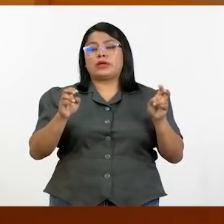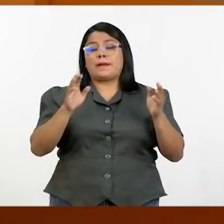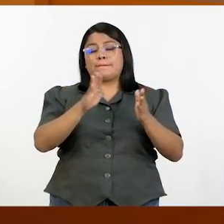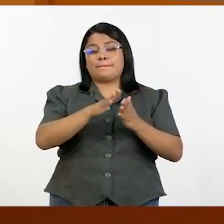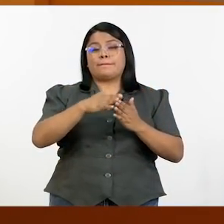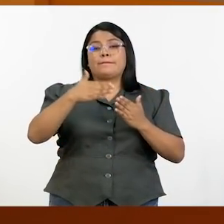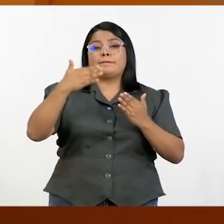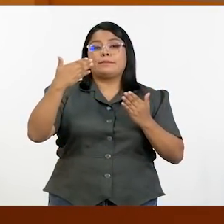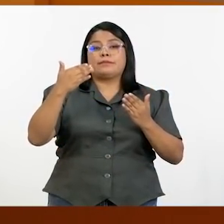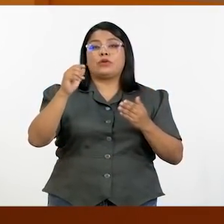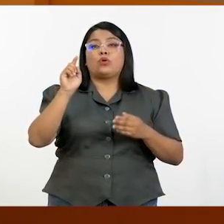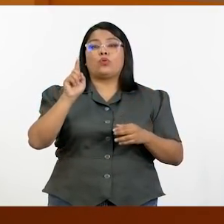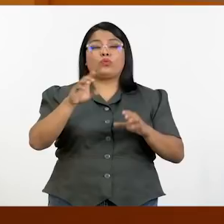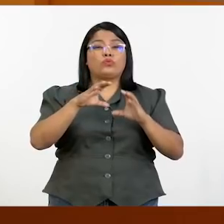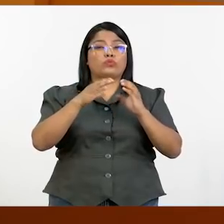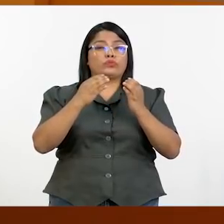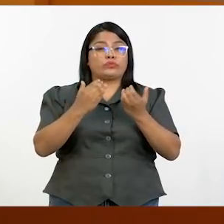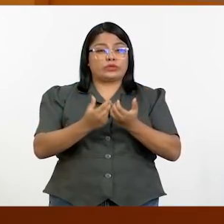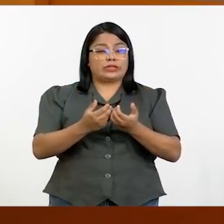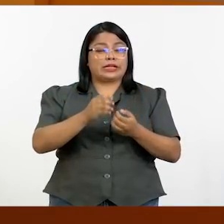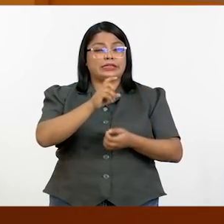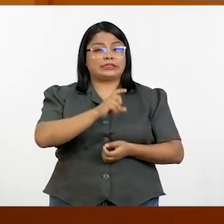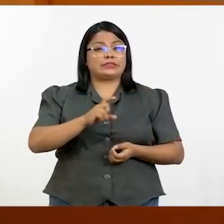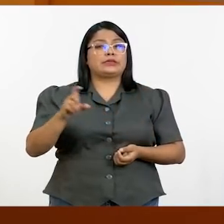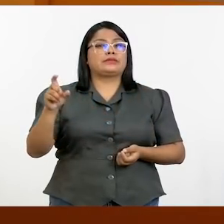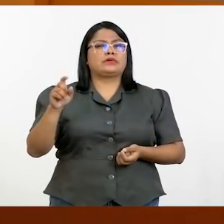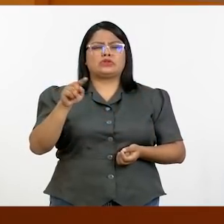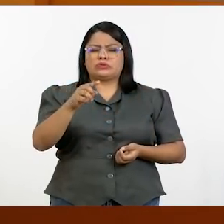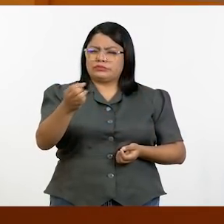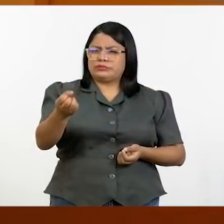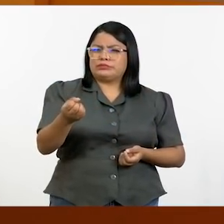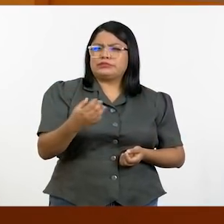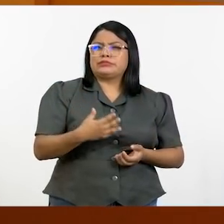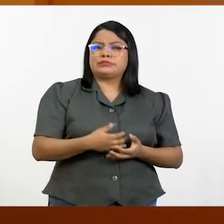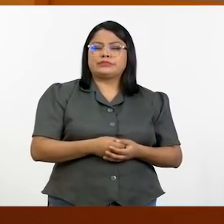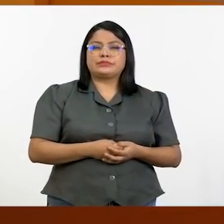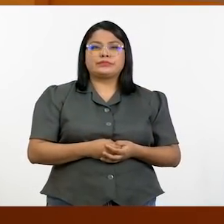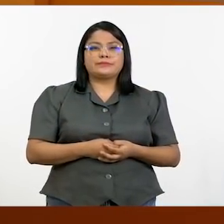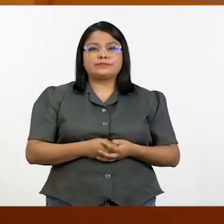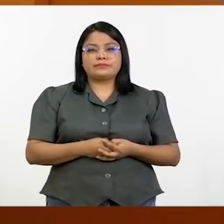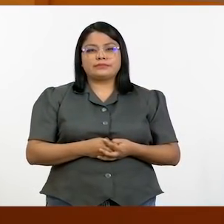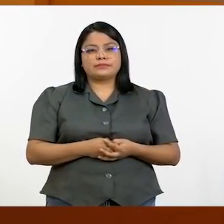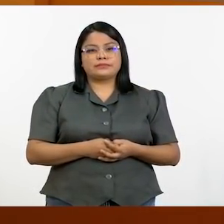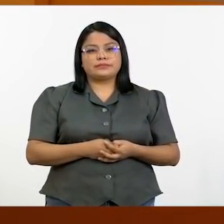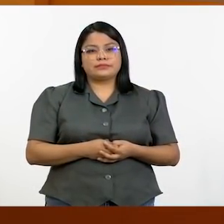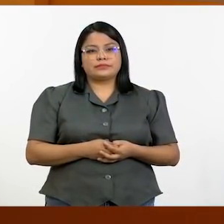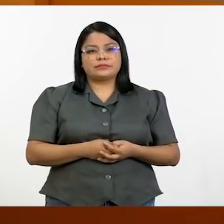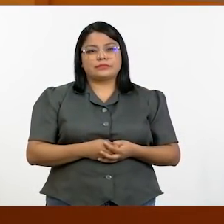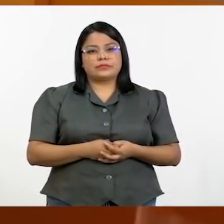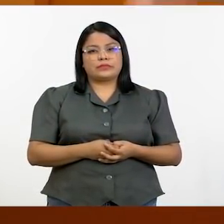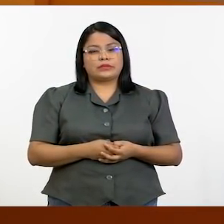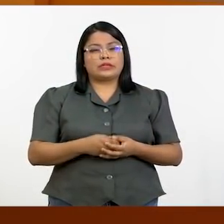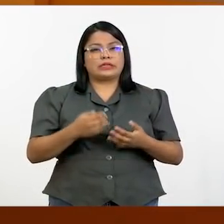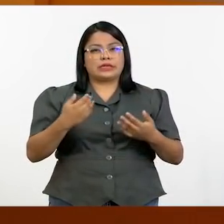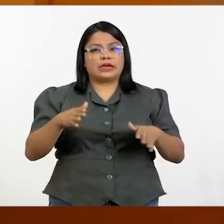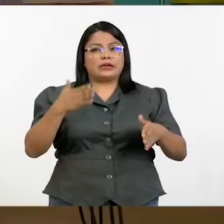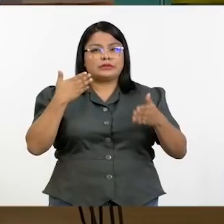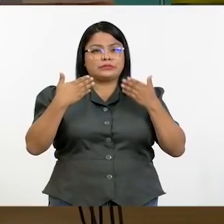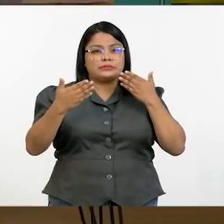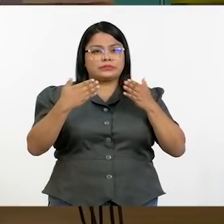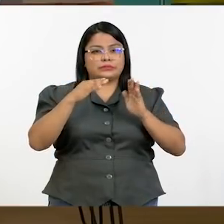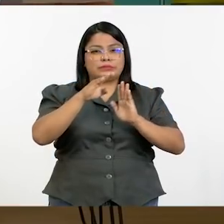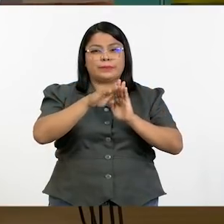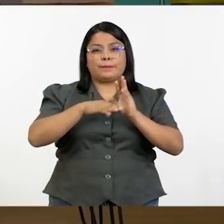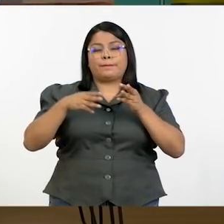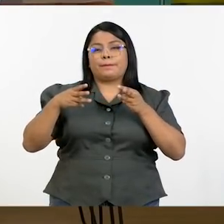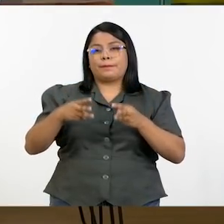a la planificación de una clase en la semana. ¿Qué puede decirnos acerca de esto? Como veníamos viendo,